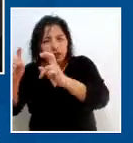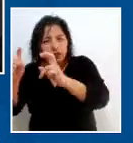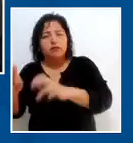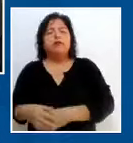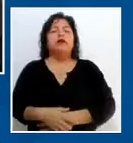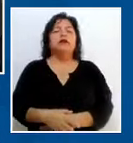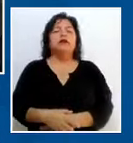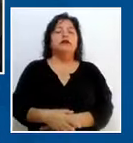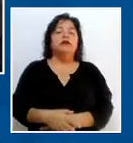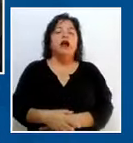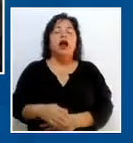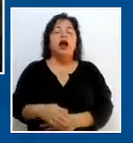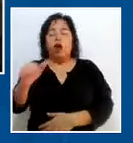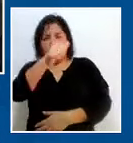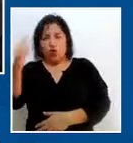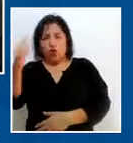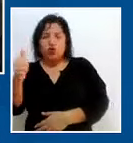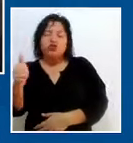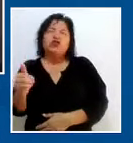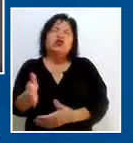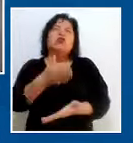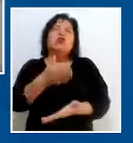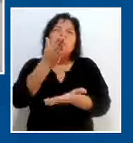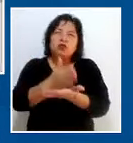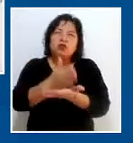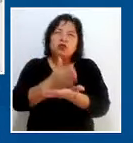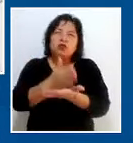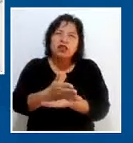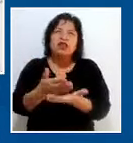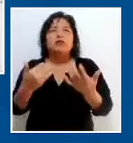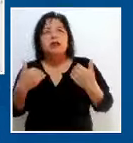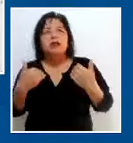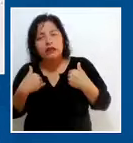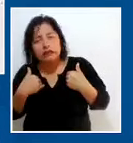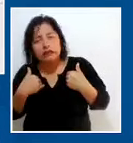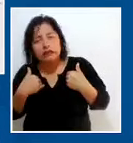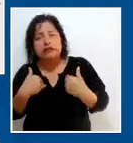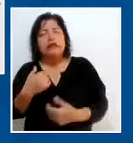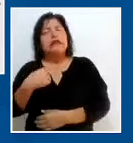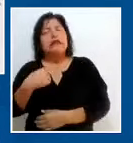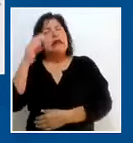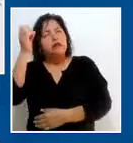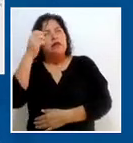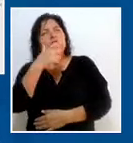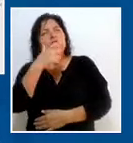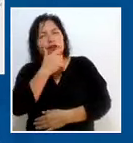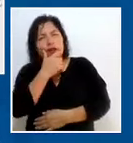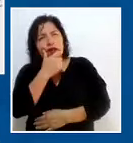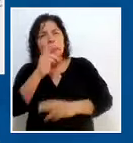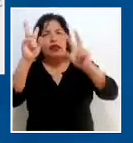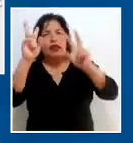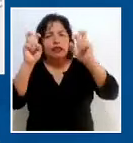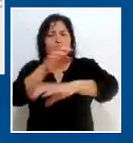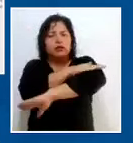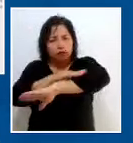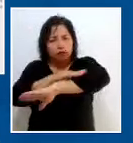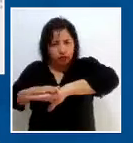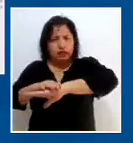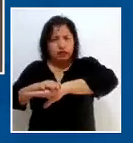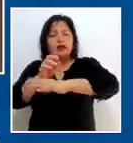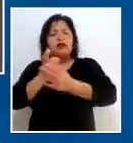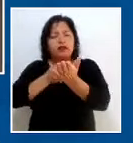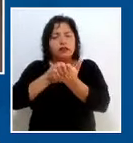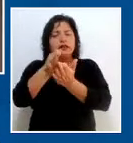Otra gran deficiencia que tiene desde mi punto de vista el tema del portal de transparencia es justamente el